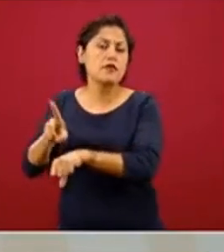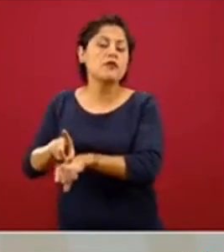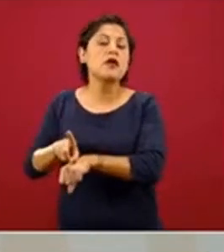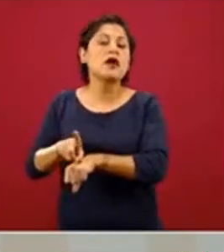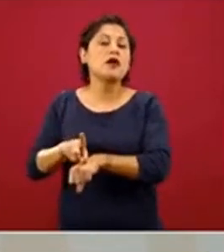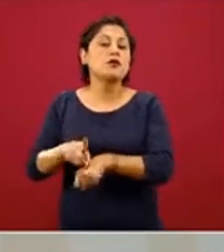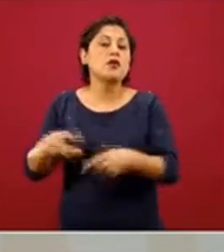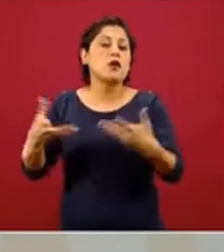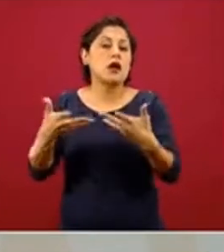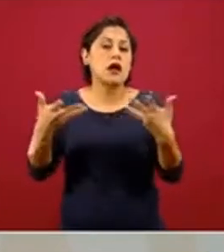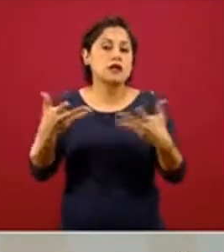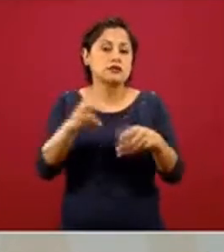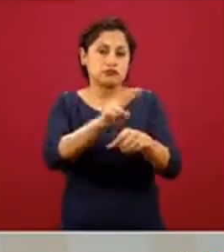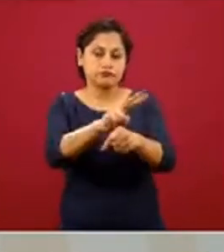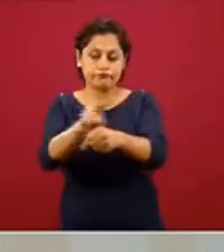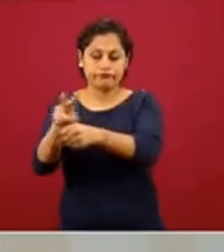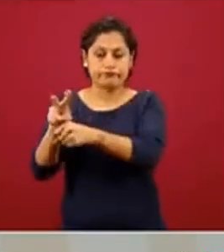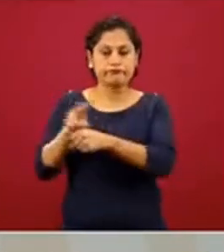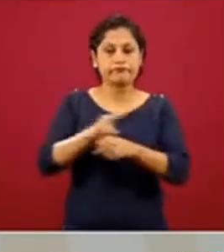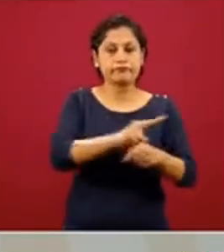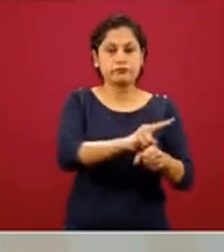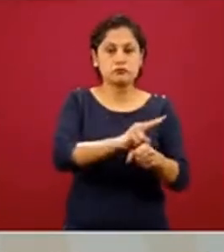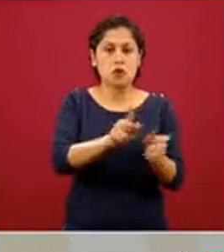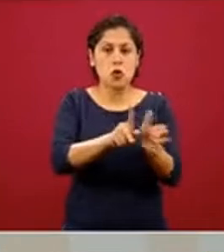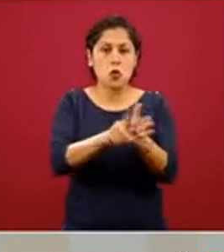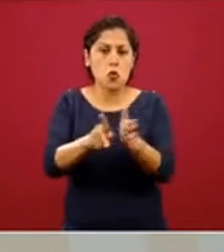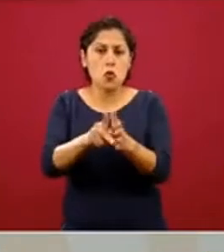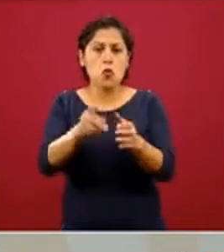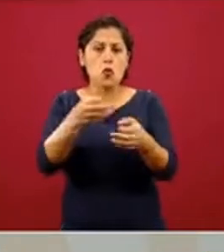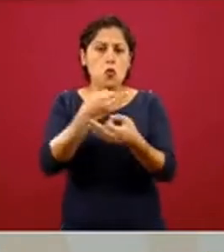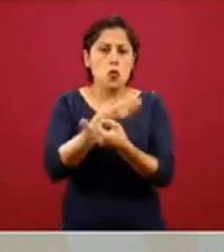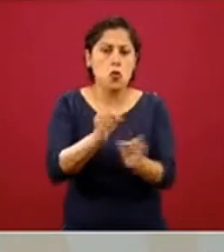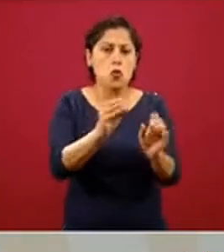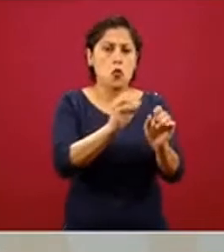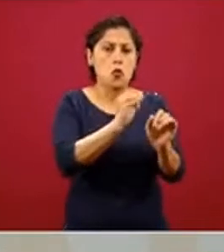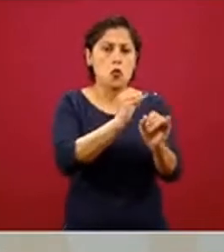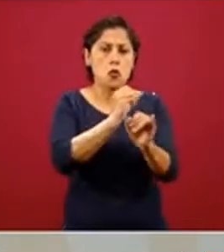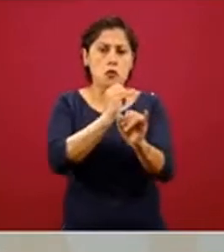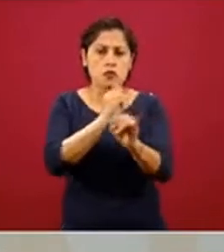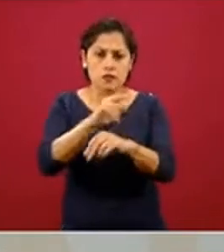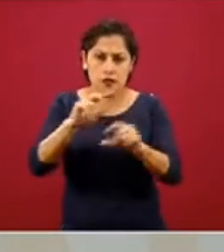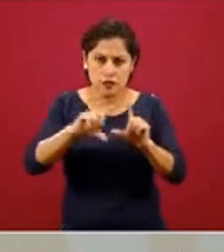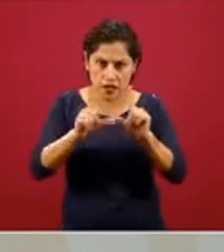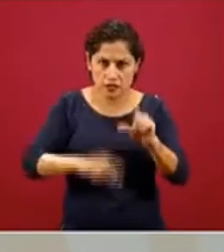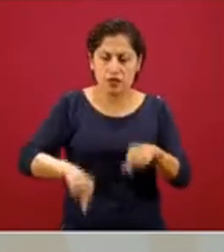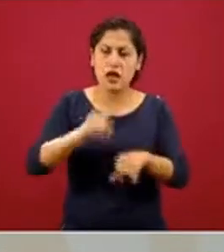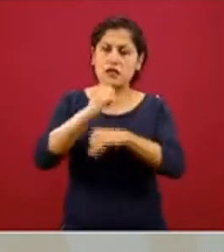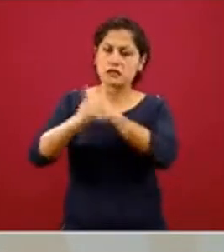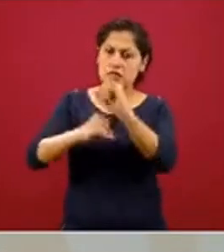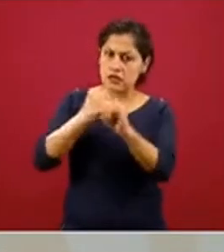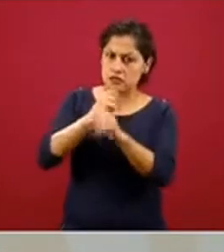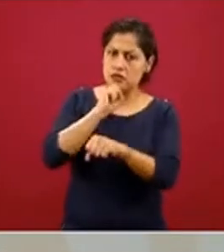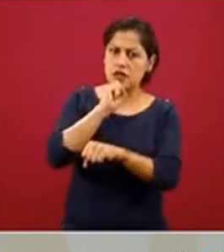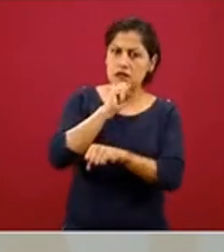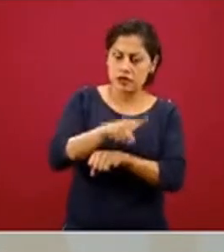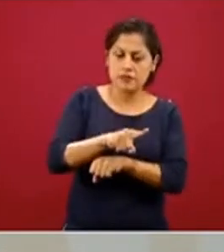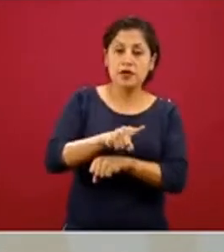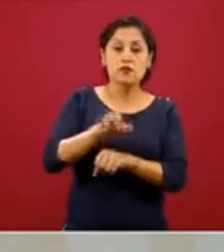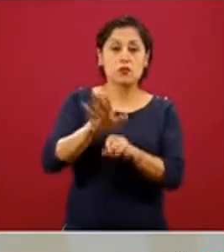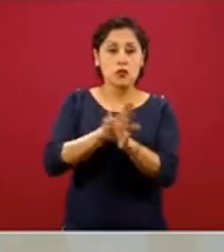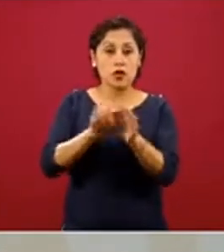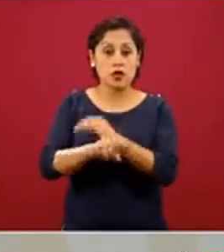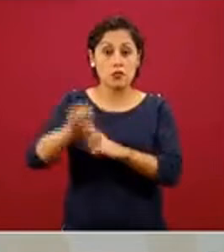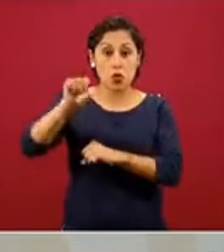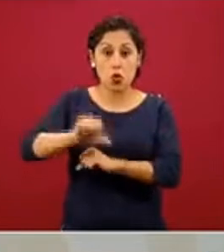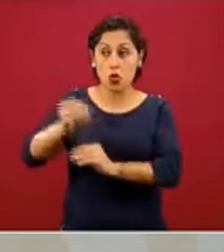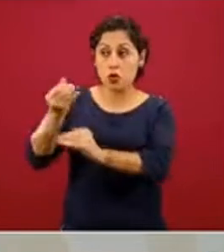de medios, no solamente medios nacionales, sino también medios internacionales, y estar al pendiente. Precisamente en el corte que nos compartieron el día de hoy a las